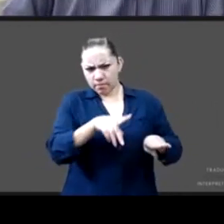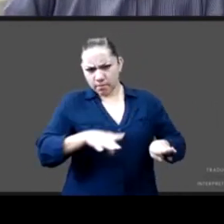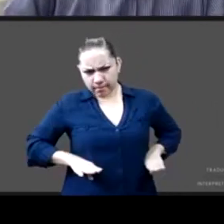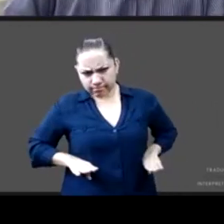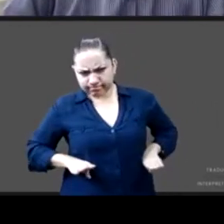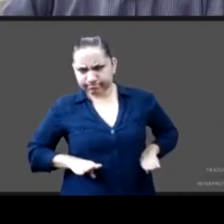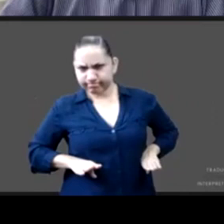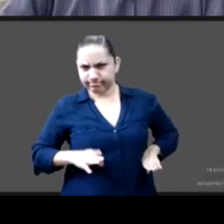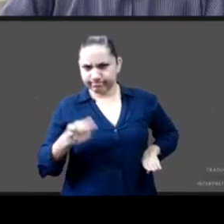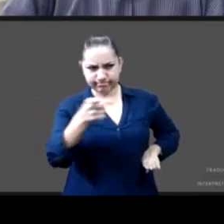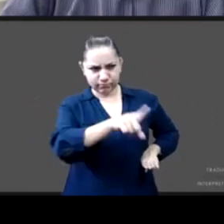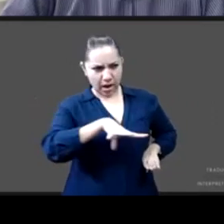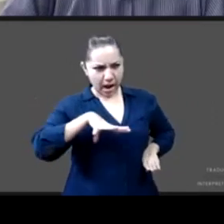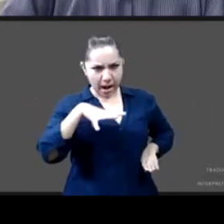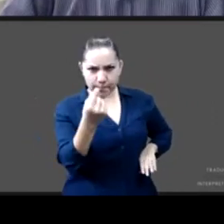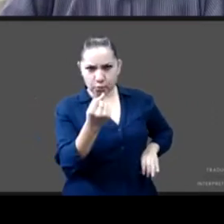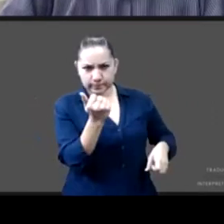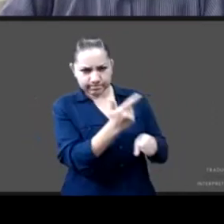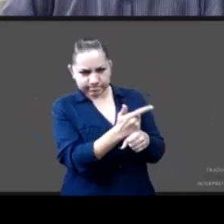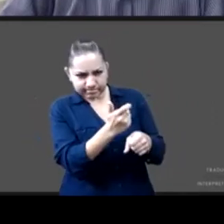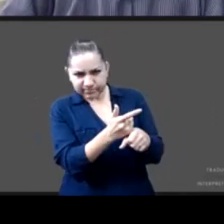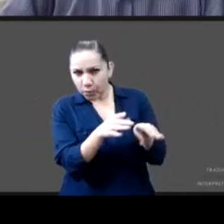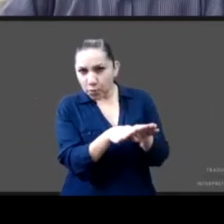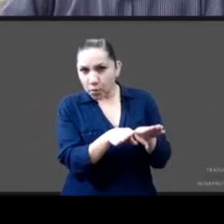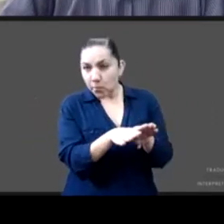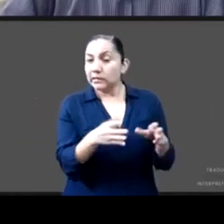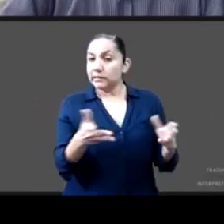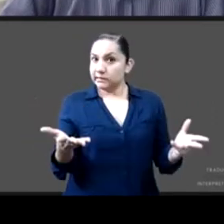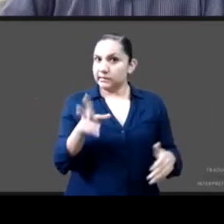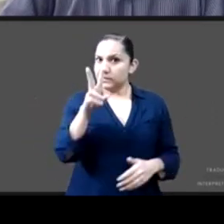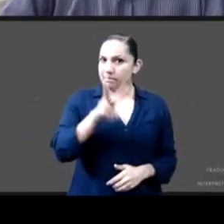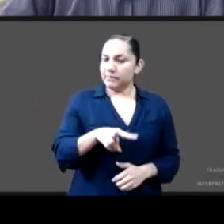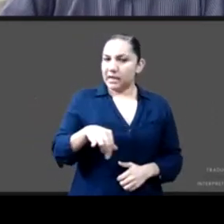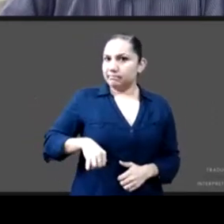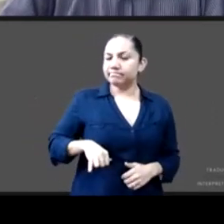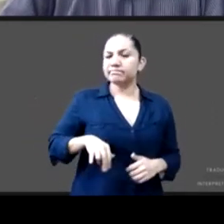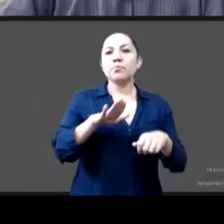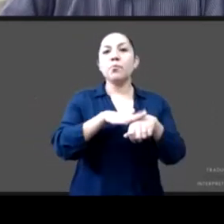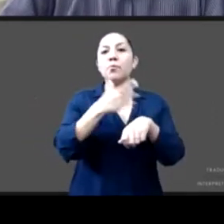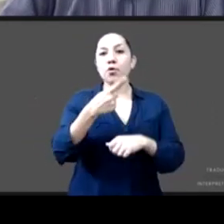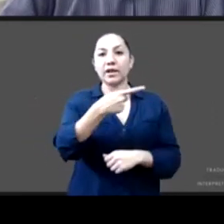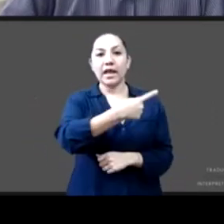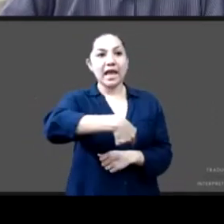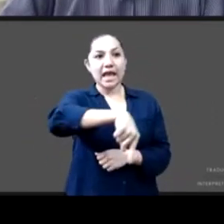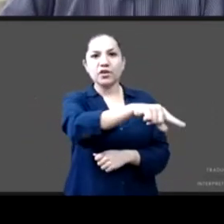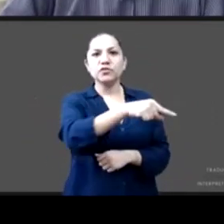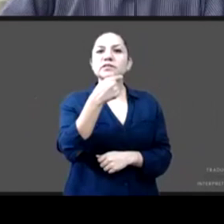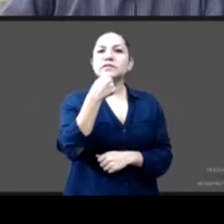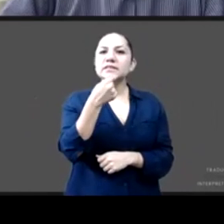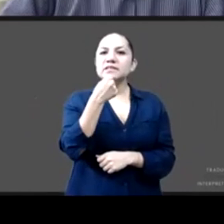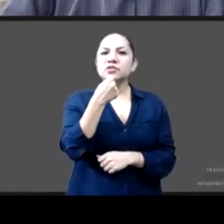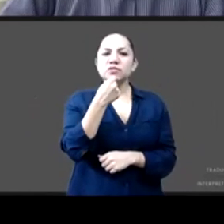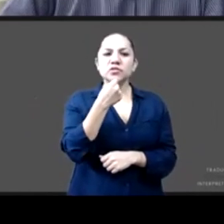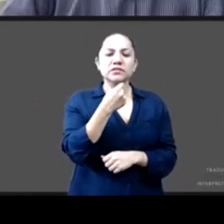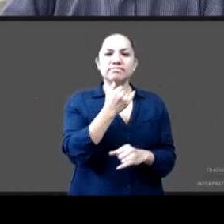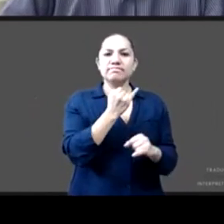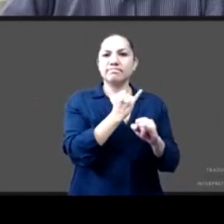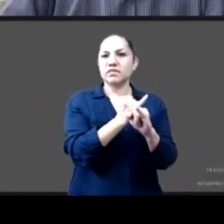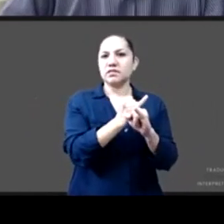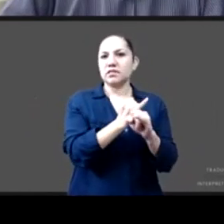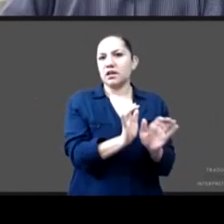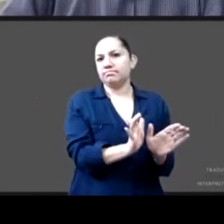bien interesante porque realmente cambios de conductas que se dan, los niños ya no quieren utilizar el internet o se están